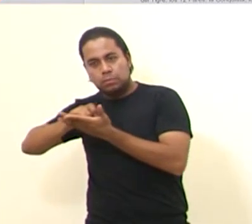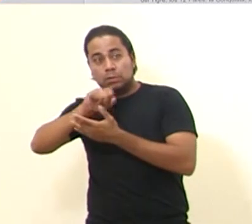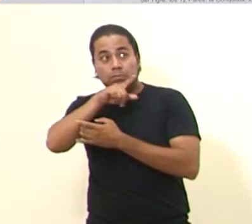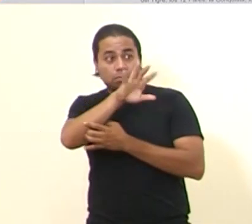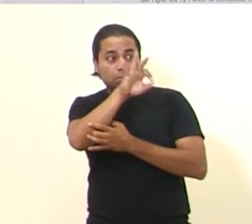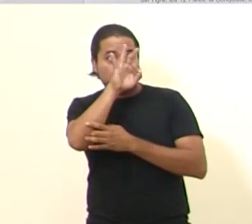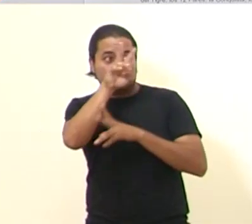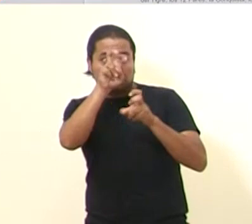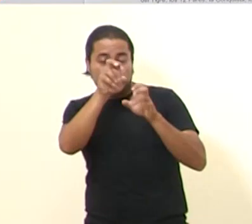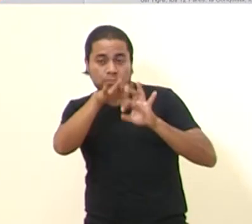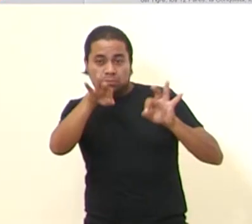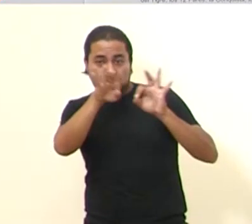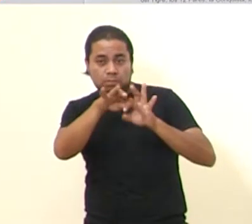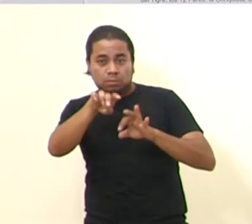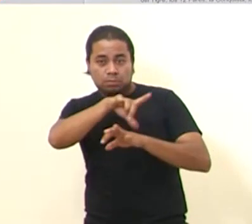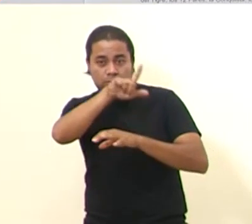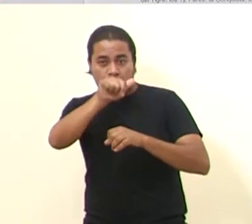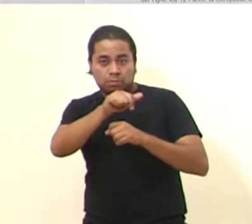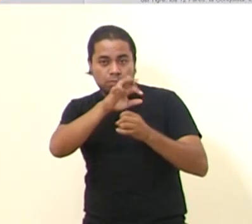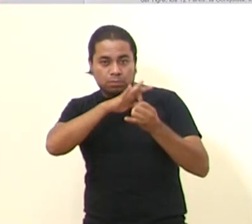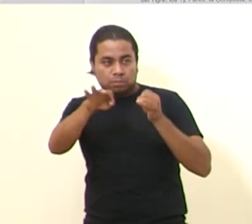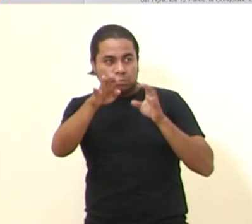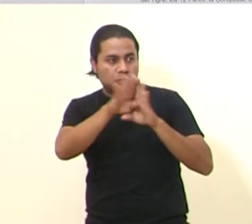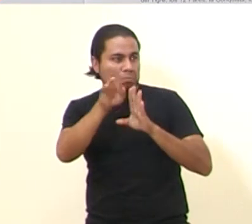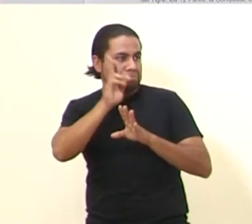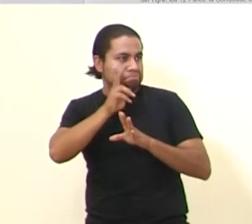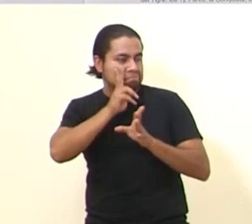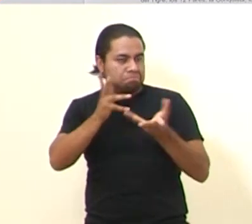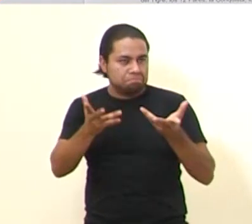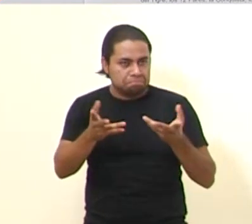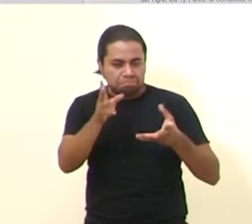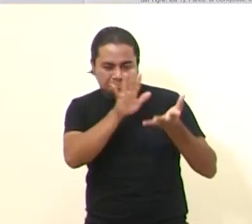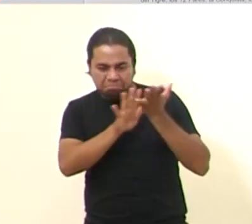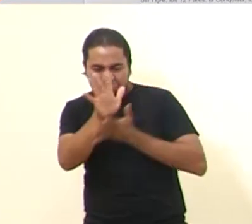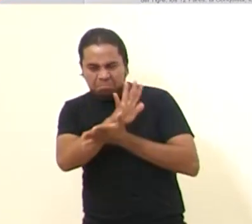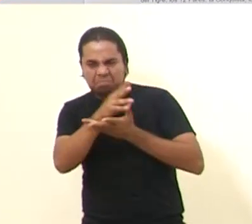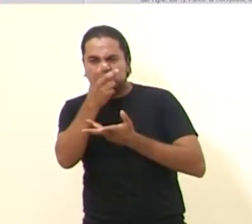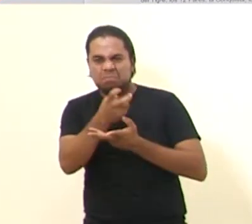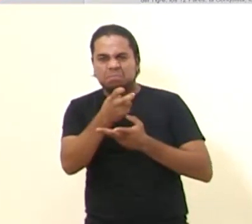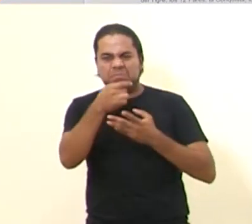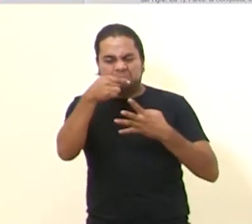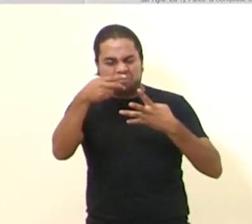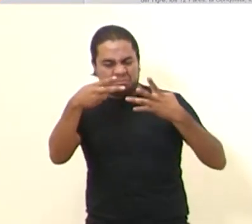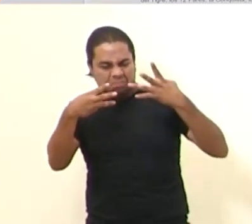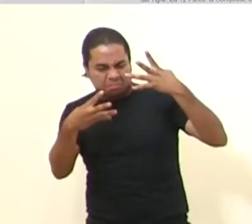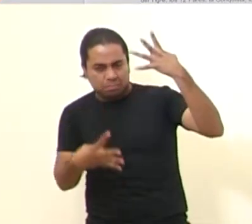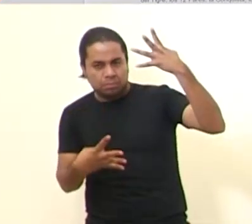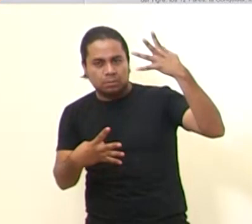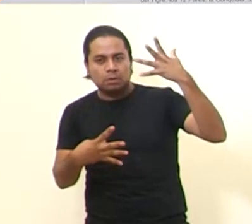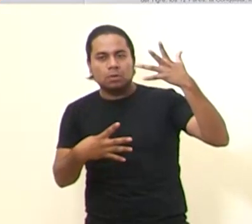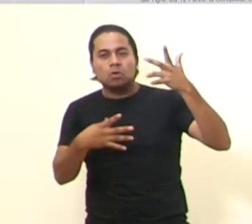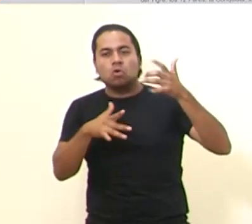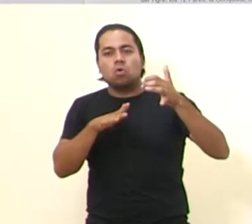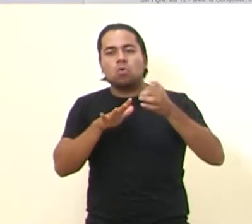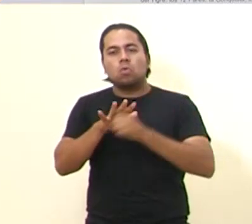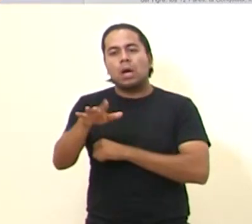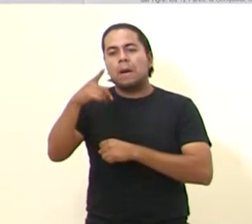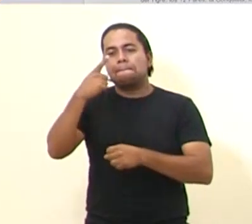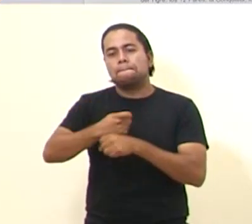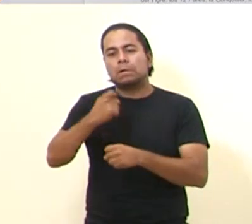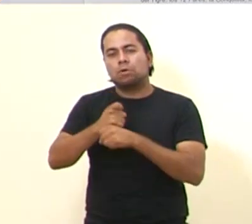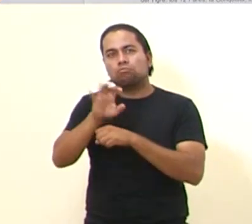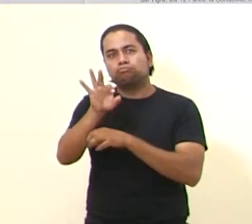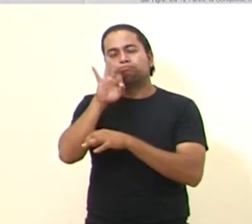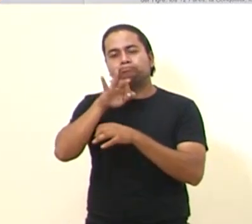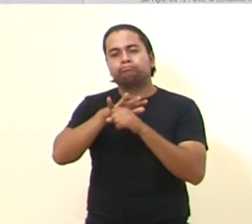principal, redactar el borrador final. De todos estos pasos, ¿cuál creen ustedes que es el